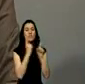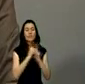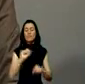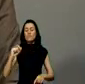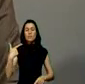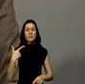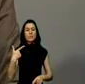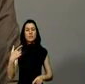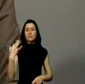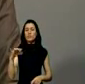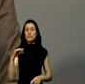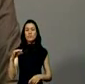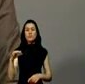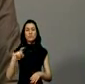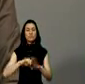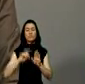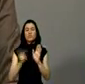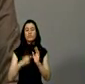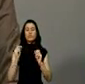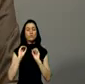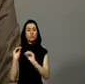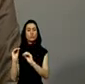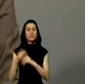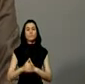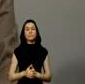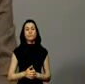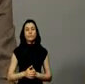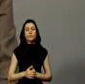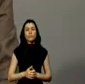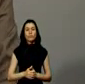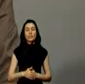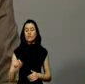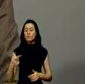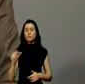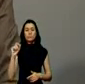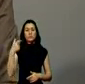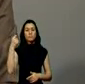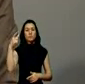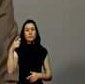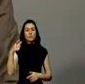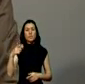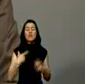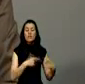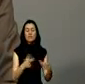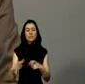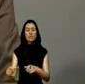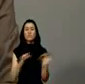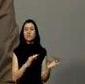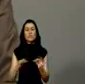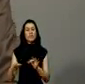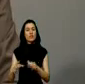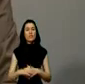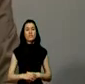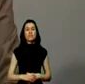planta para ella totalmente. Va a suponer que en cada planta se van a distribuir las secciones ordenadamente y en cada una de las plantas va haber